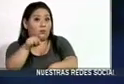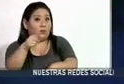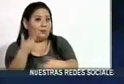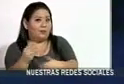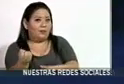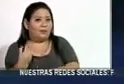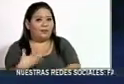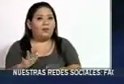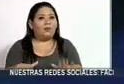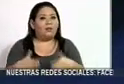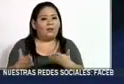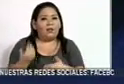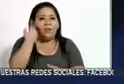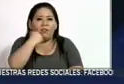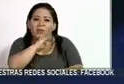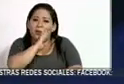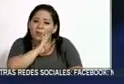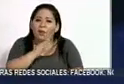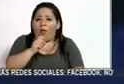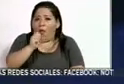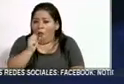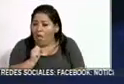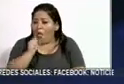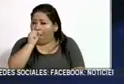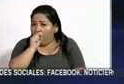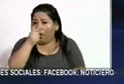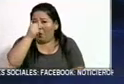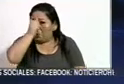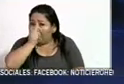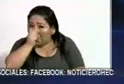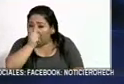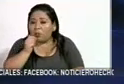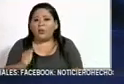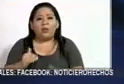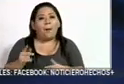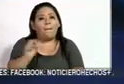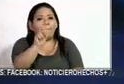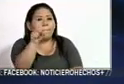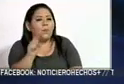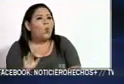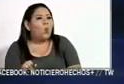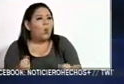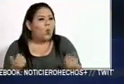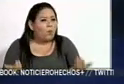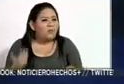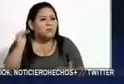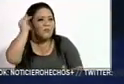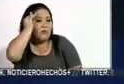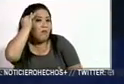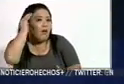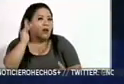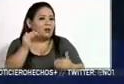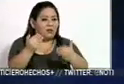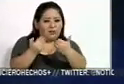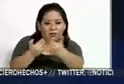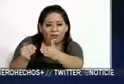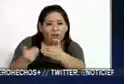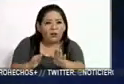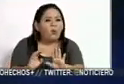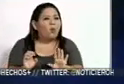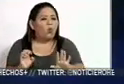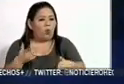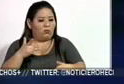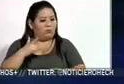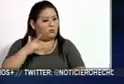lo decía, de enfermedades respiratorias. ¿Cómo podemos encontrar la diferencia o cuál puede ser esa